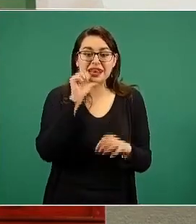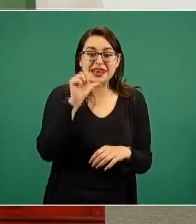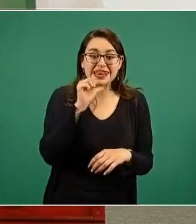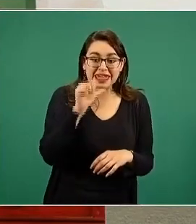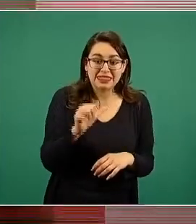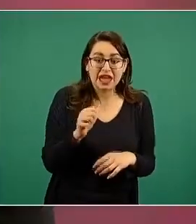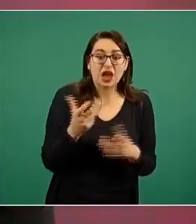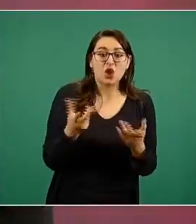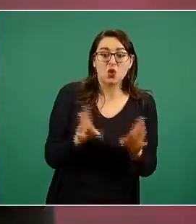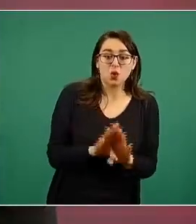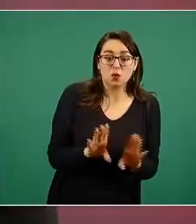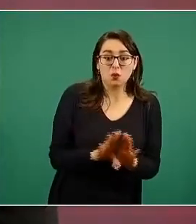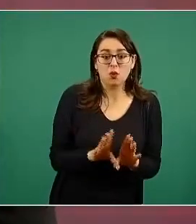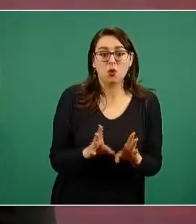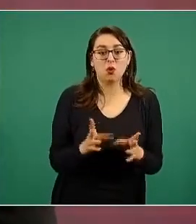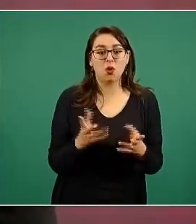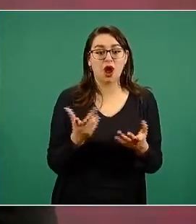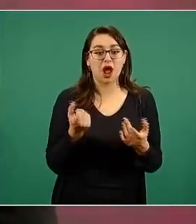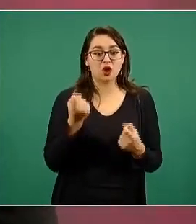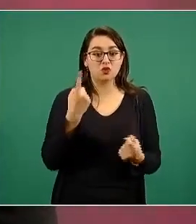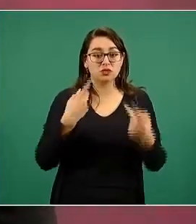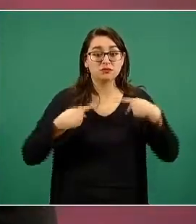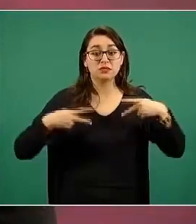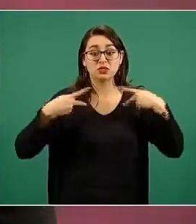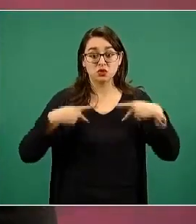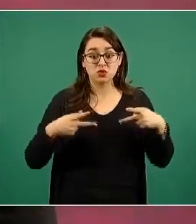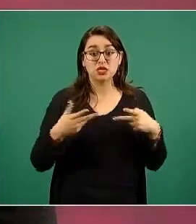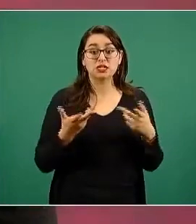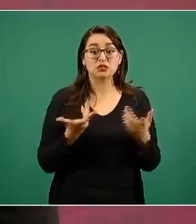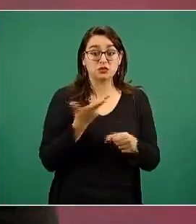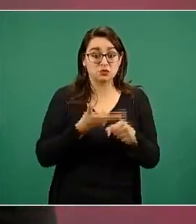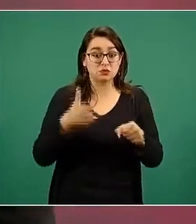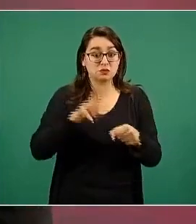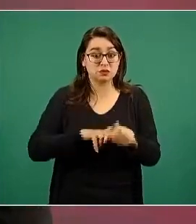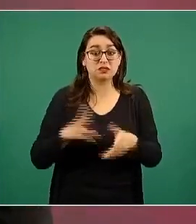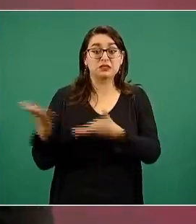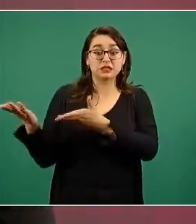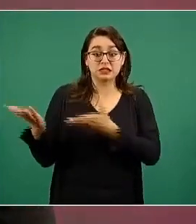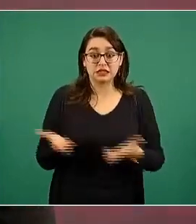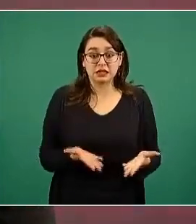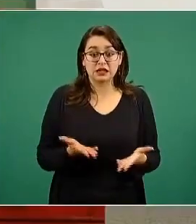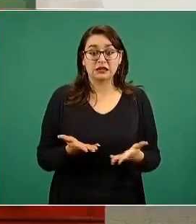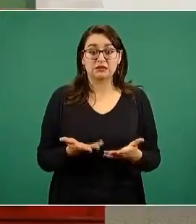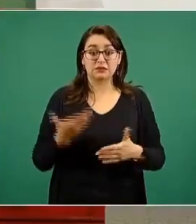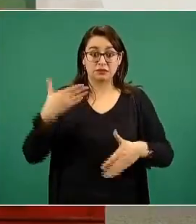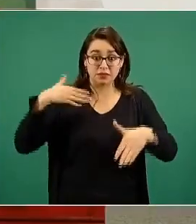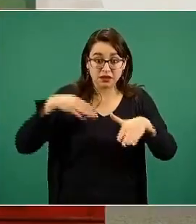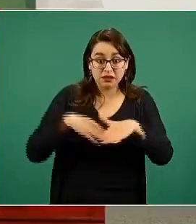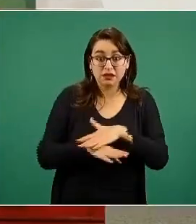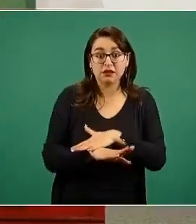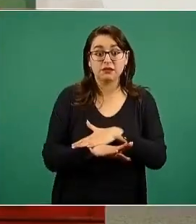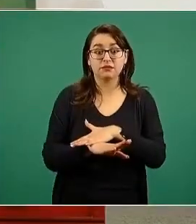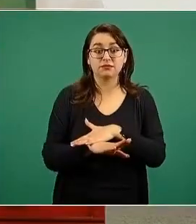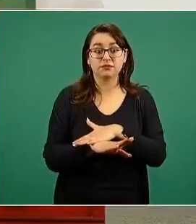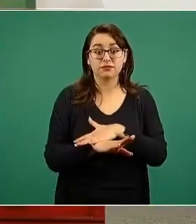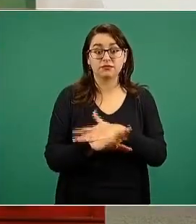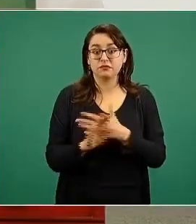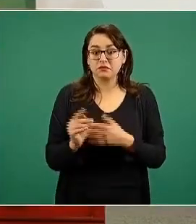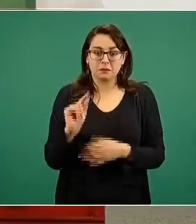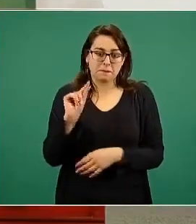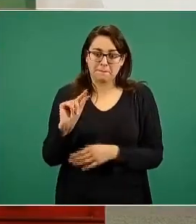proporción de personas que llegan a un hospital que necesitan de los servicios hospitalarios es la